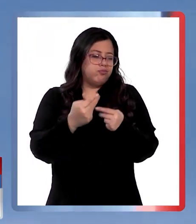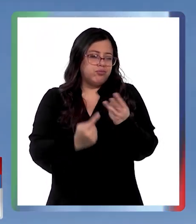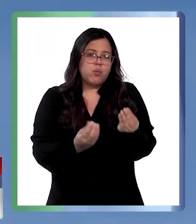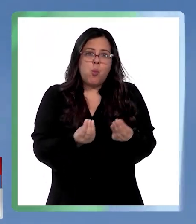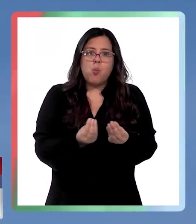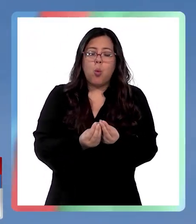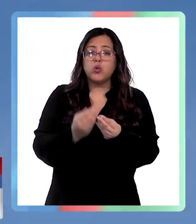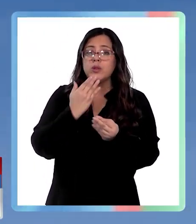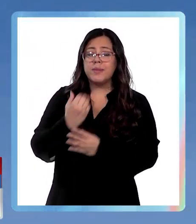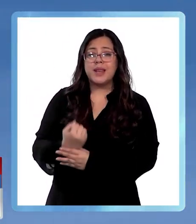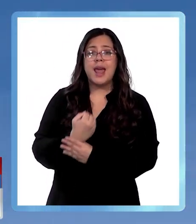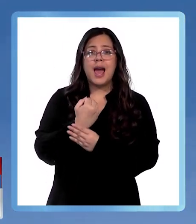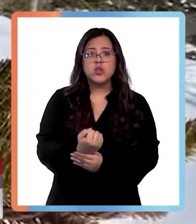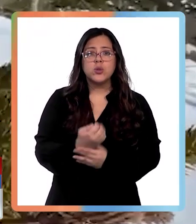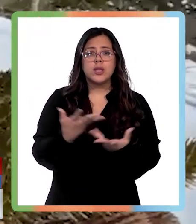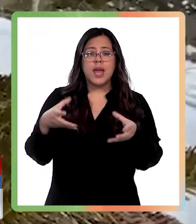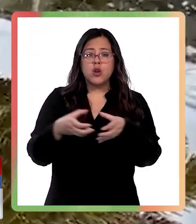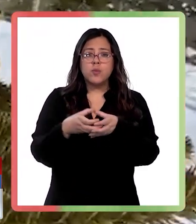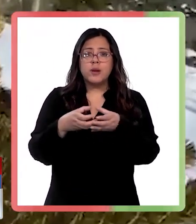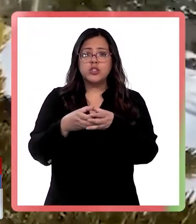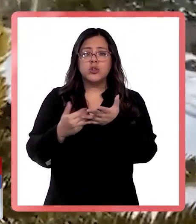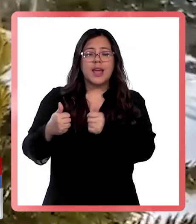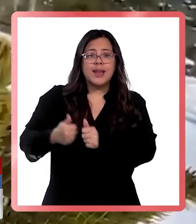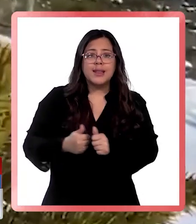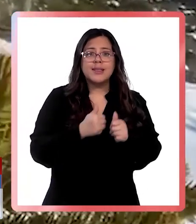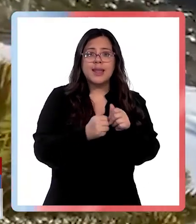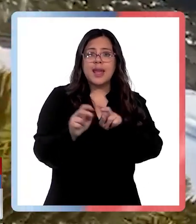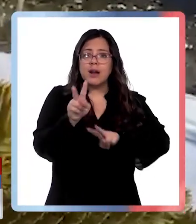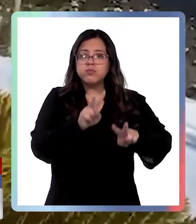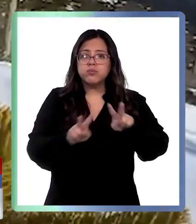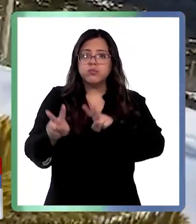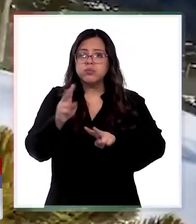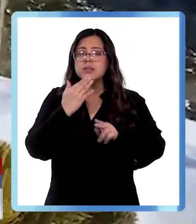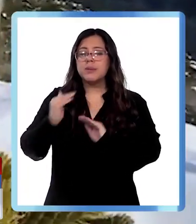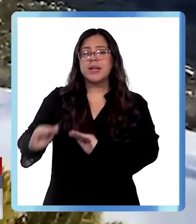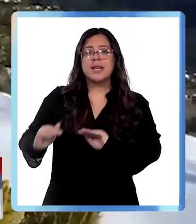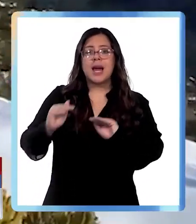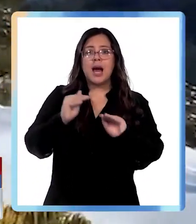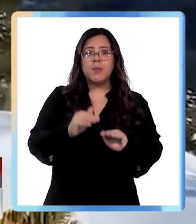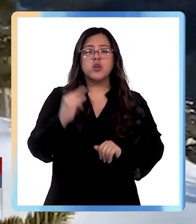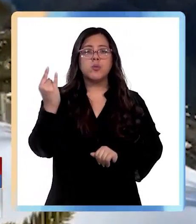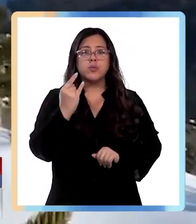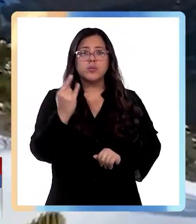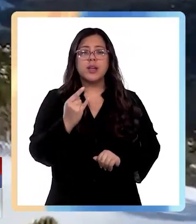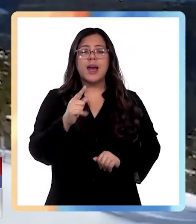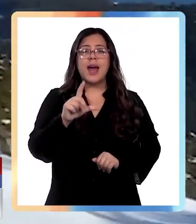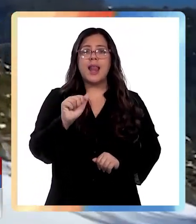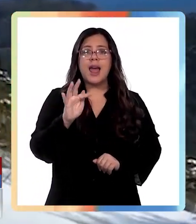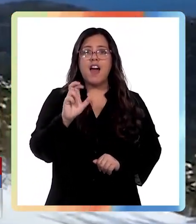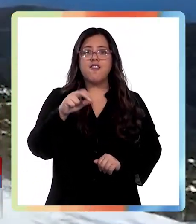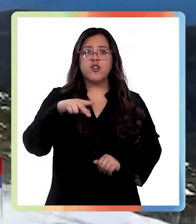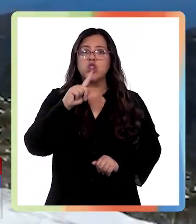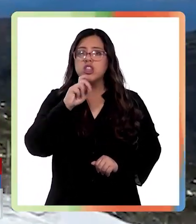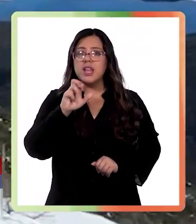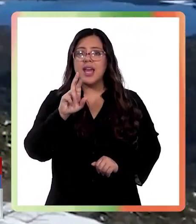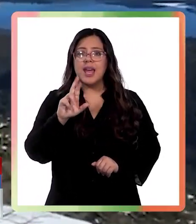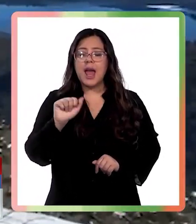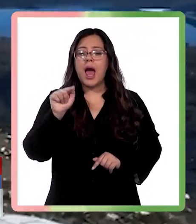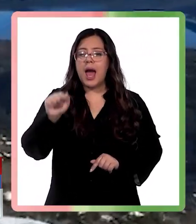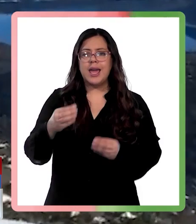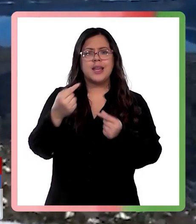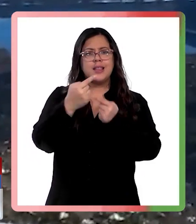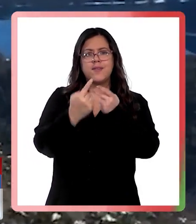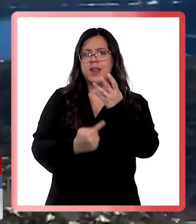disponibles. Gracias a la colaboración entre la Asociación de Guías Locales de Melipeuco y el apoyo de la Universidad de la Frontera Campus Pucón, se ha creado